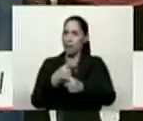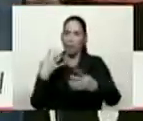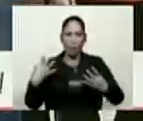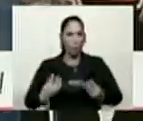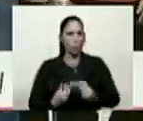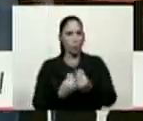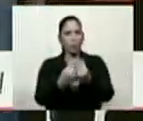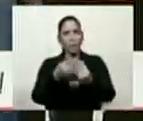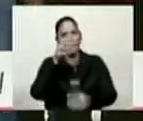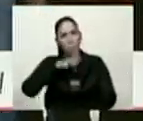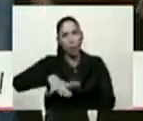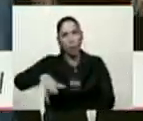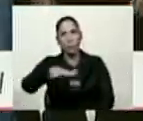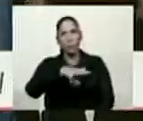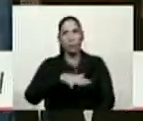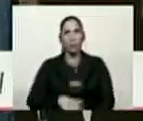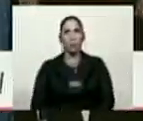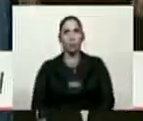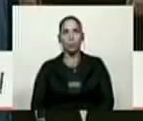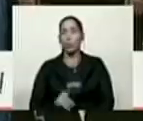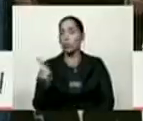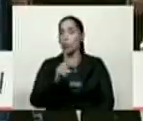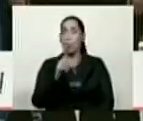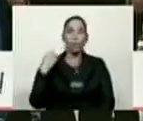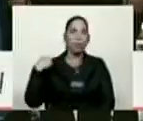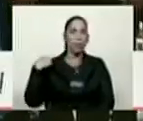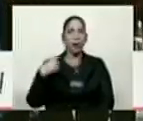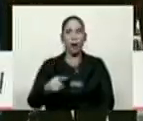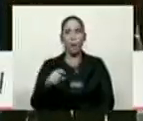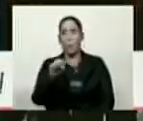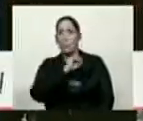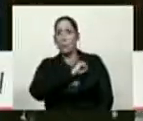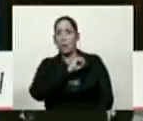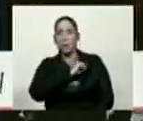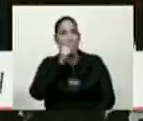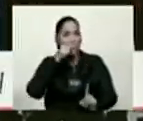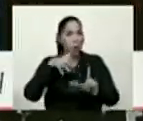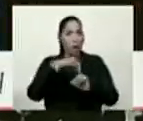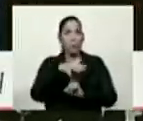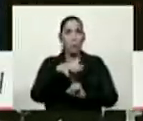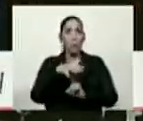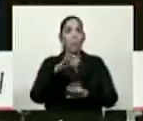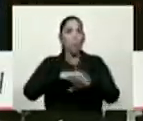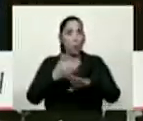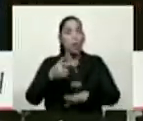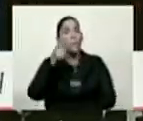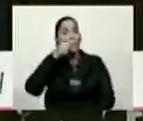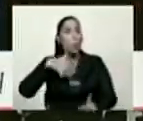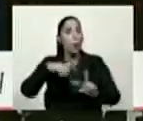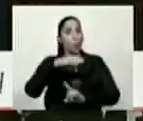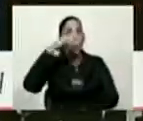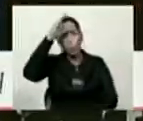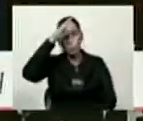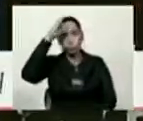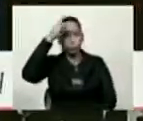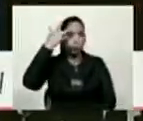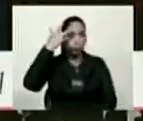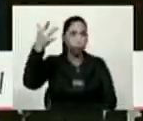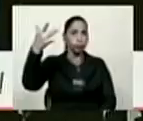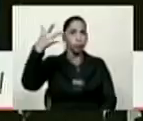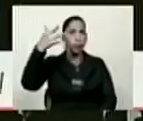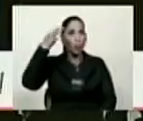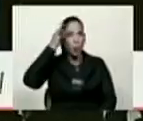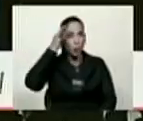pueblo. No le tengamos miedo al pueblo, que el pueblo es más sabio que el consejo de miles de